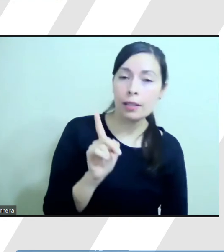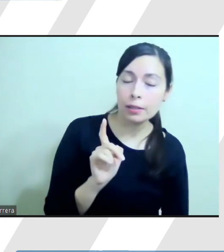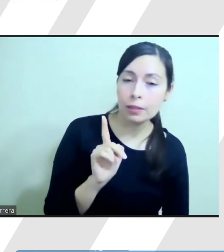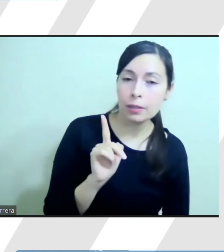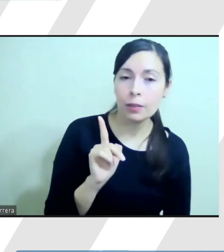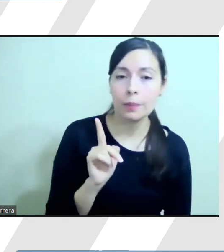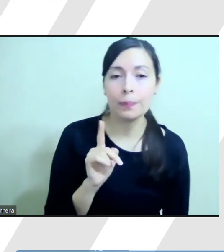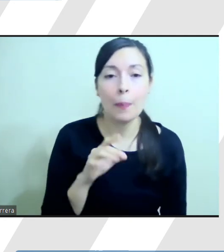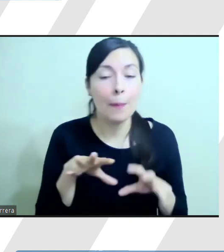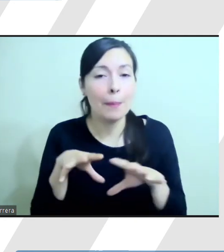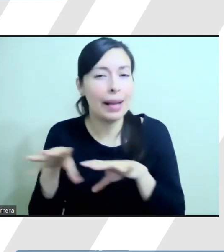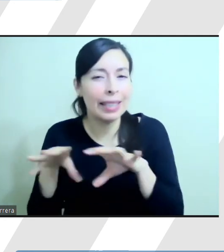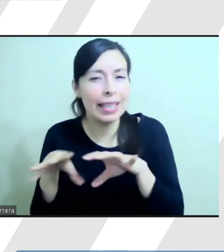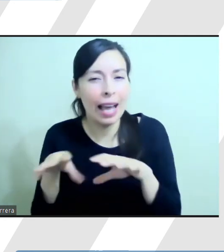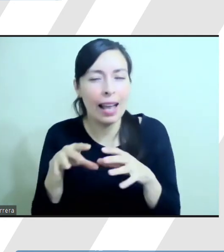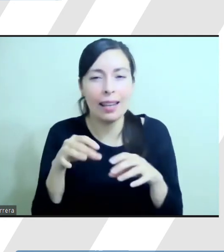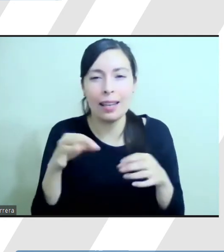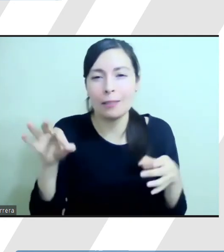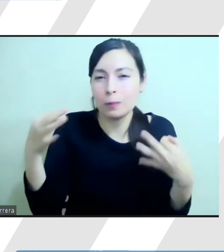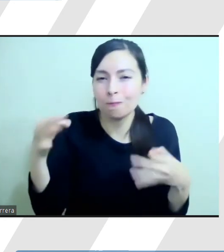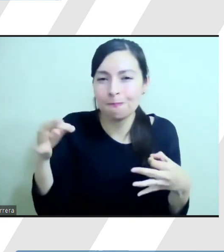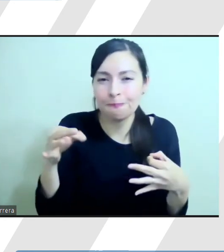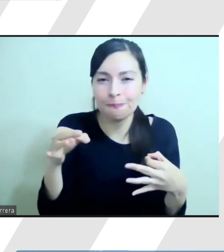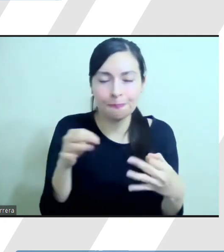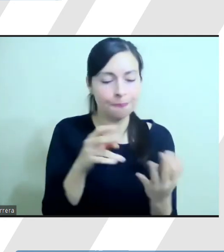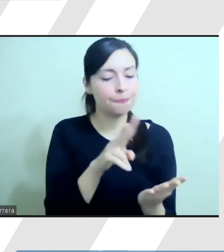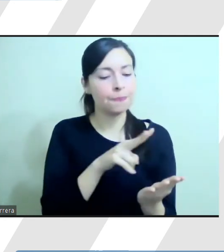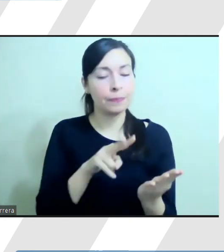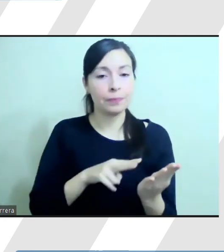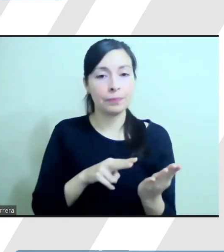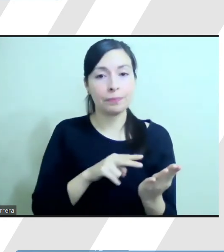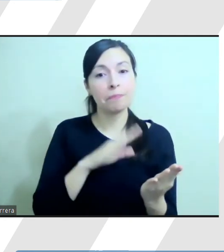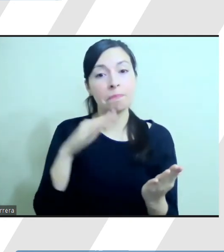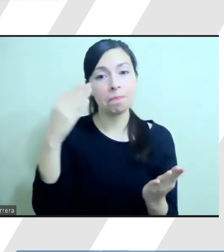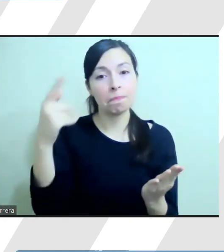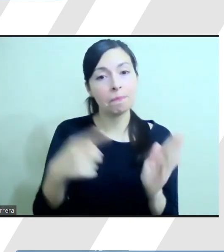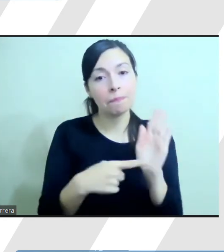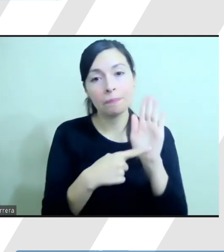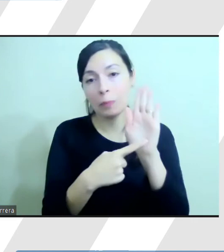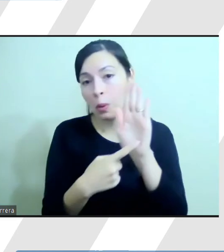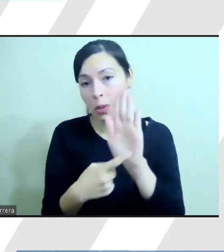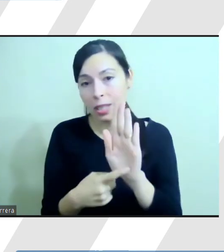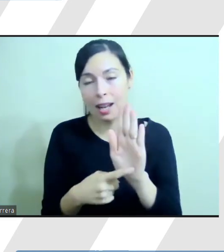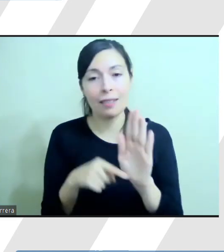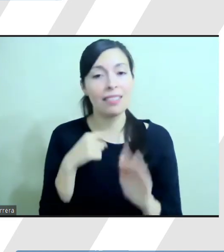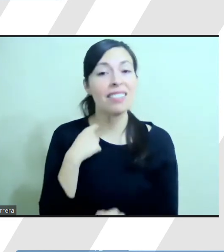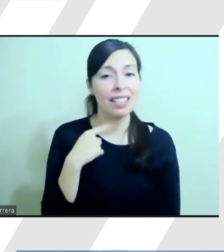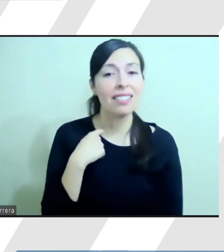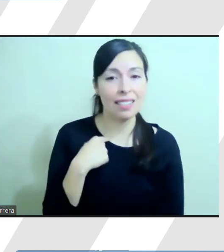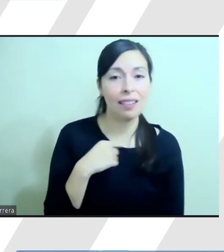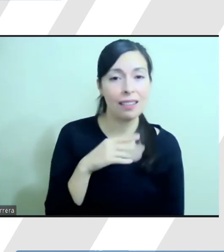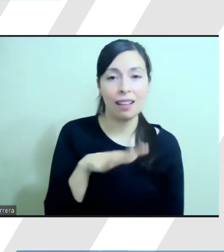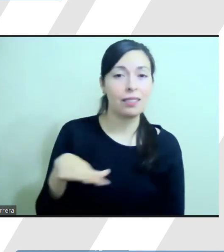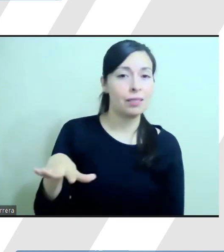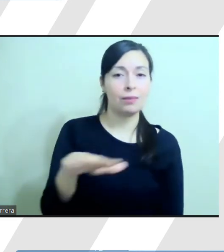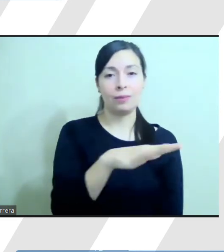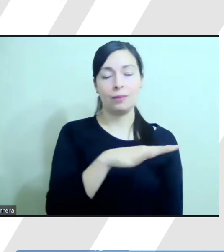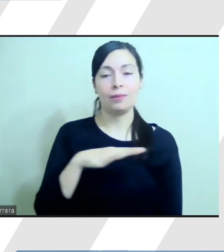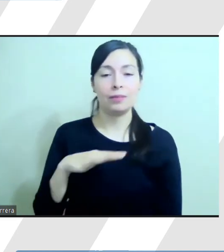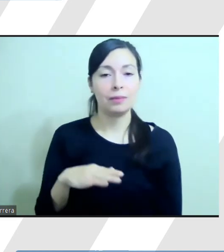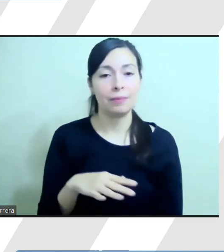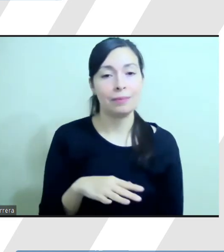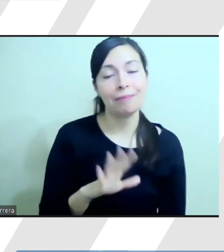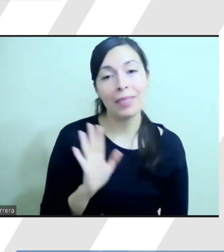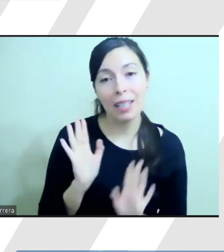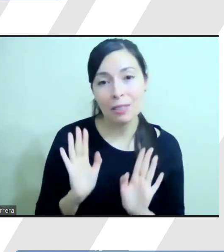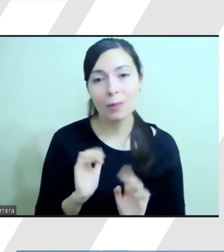algunos materiales, ya sea escritos o a la forma de una presentación, va a haber algo bien interesante que mostrar a la comunidad, y me gustaría tratar de articular eso. Así